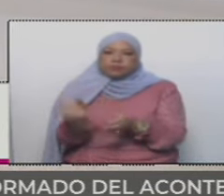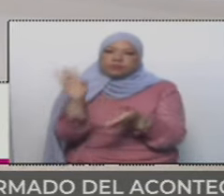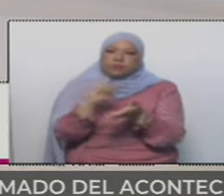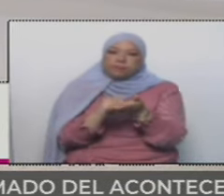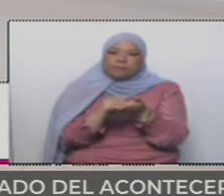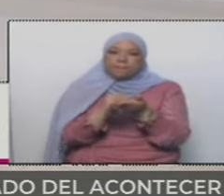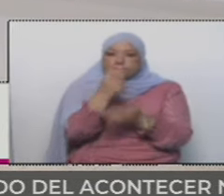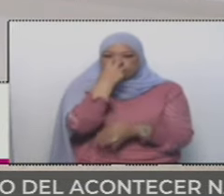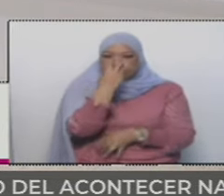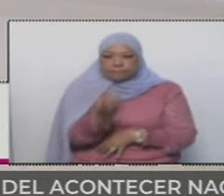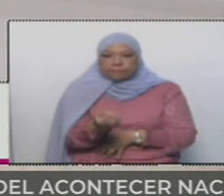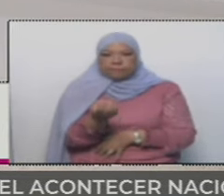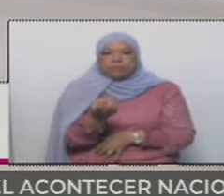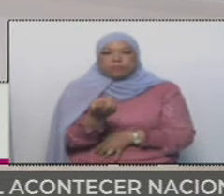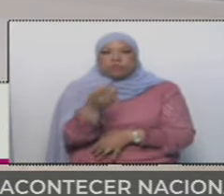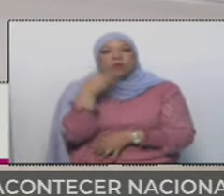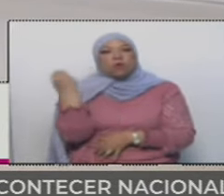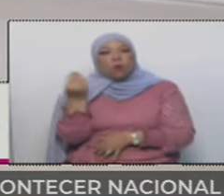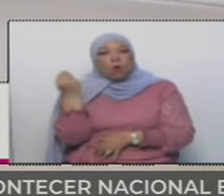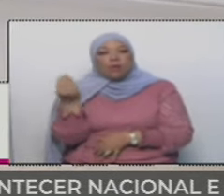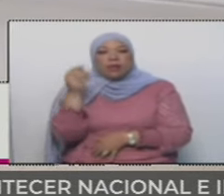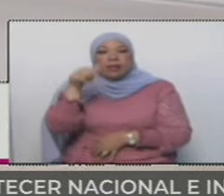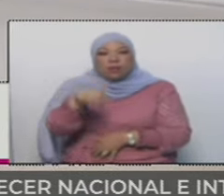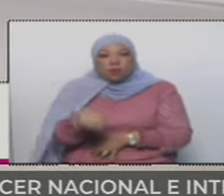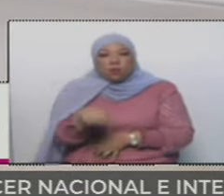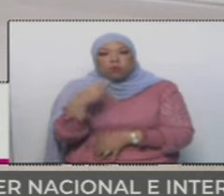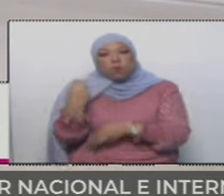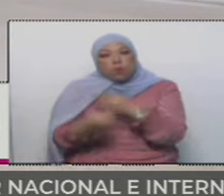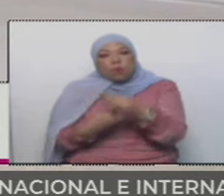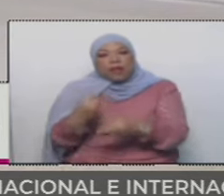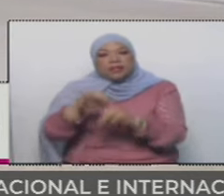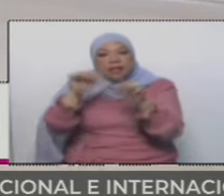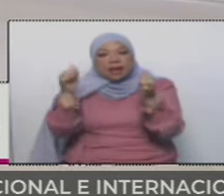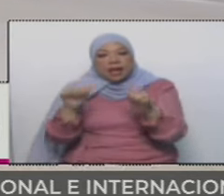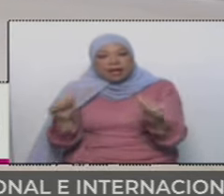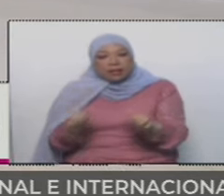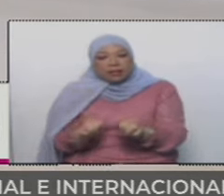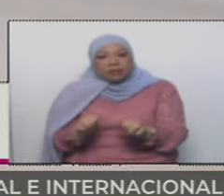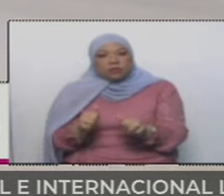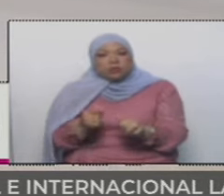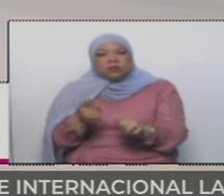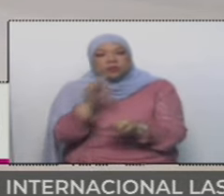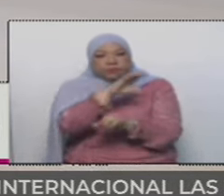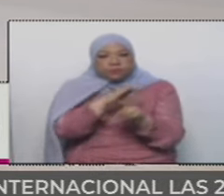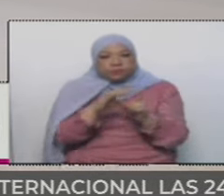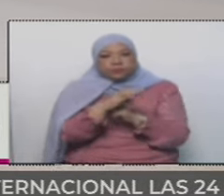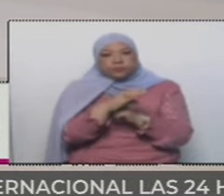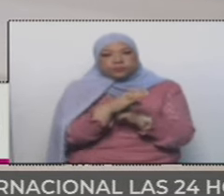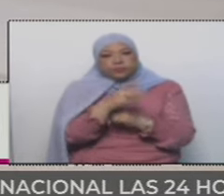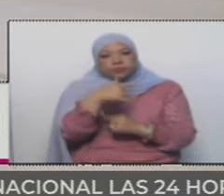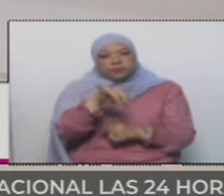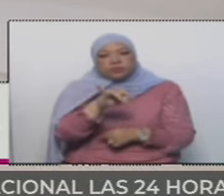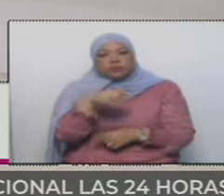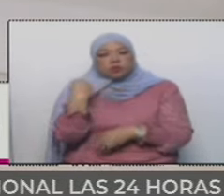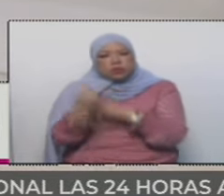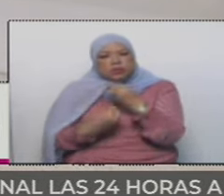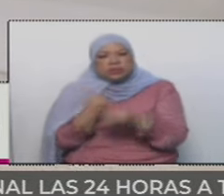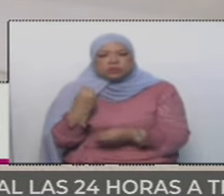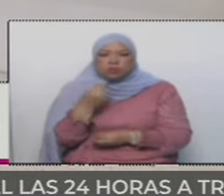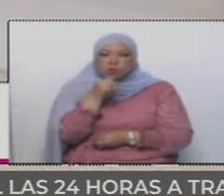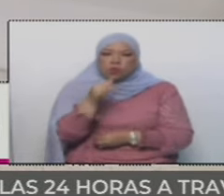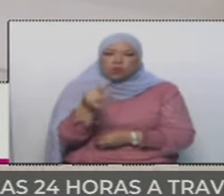reivindicaría para los jóvenes de hoy que hacen arte, que hacen cultura, la